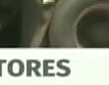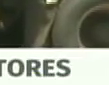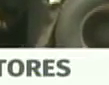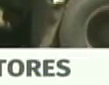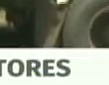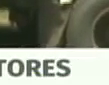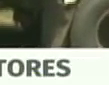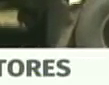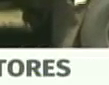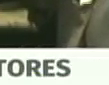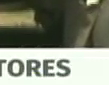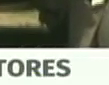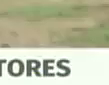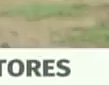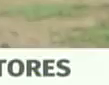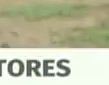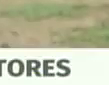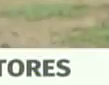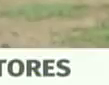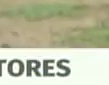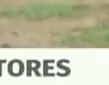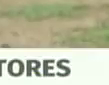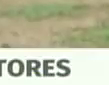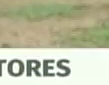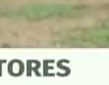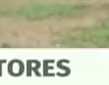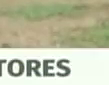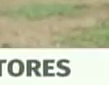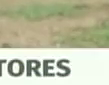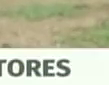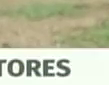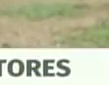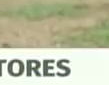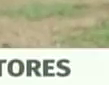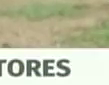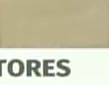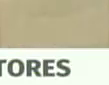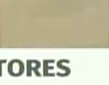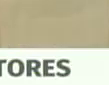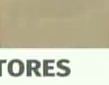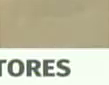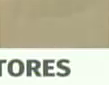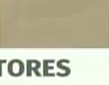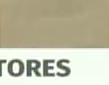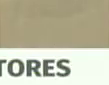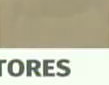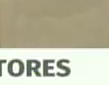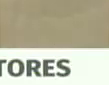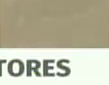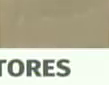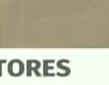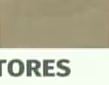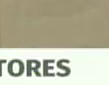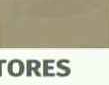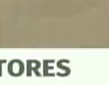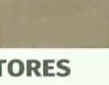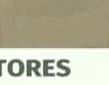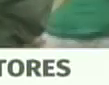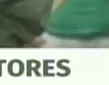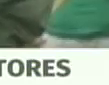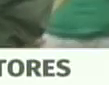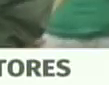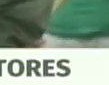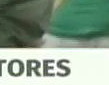y también de tiempo en forma oportuna para que nosotros podamos garantizar la siembra en este ciclo de invierno y preparar las condiciones